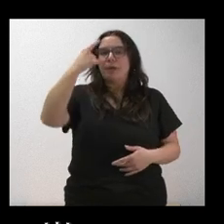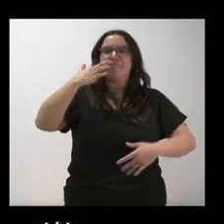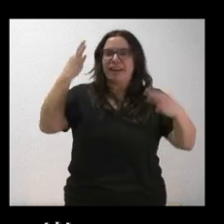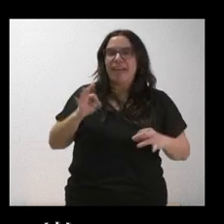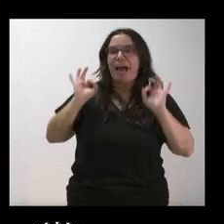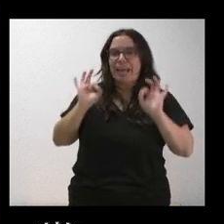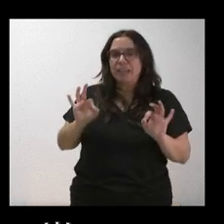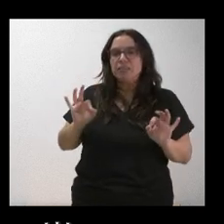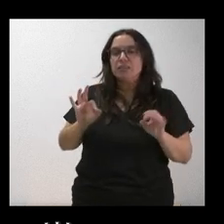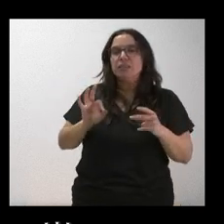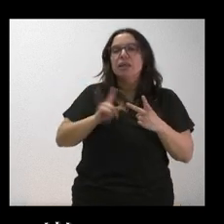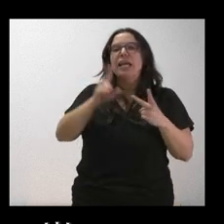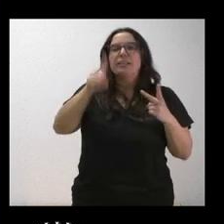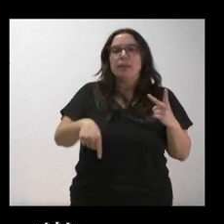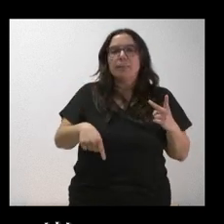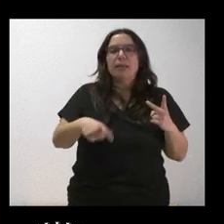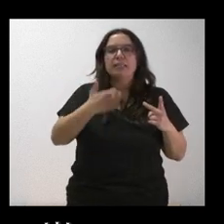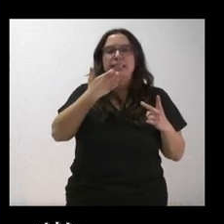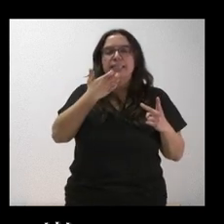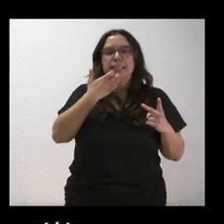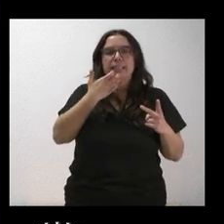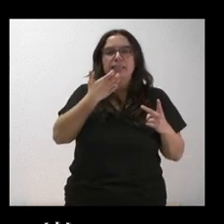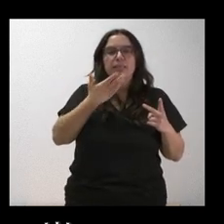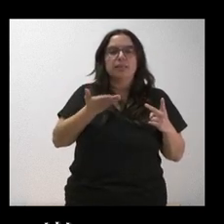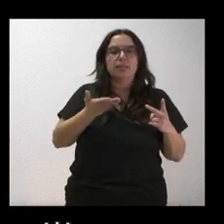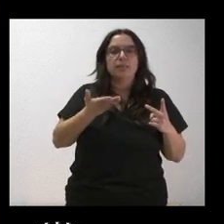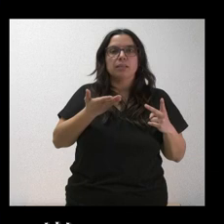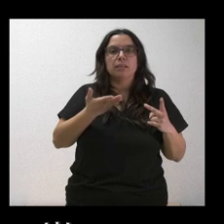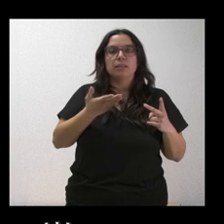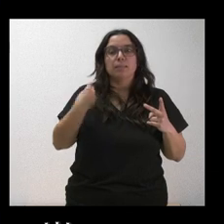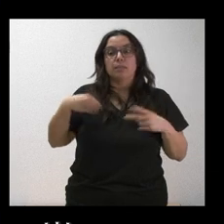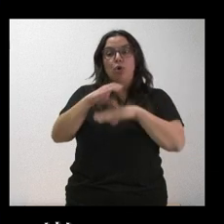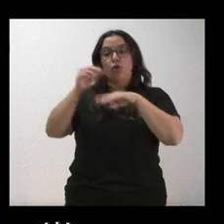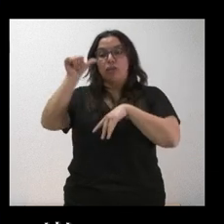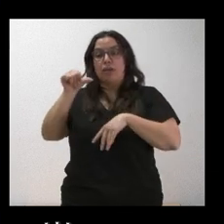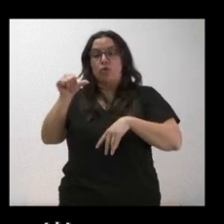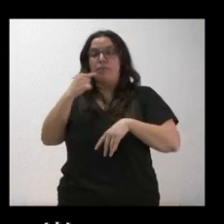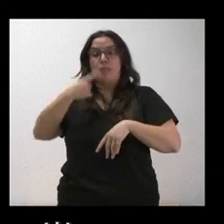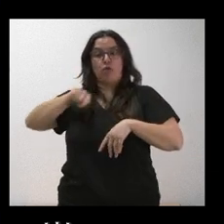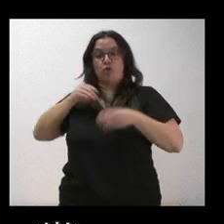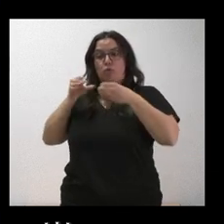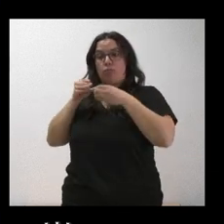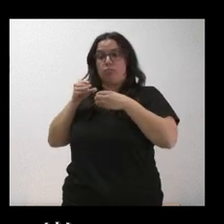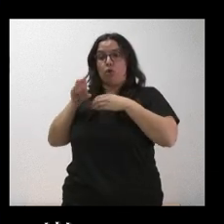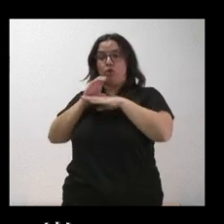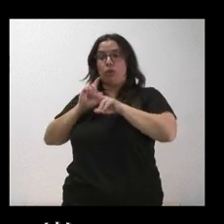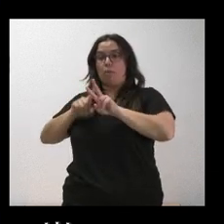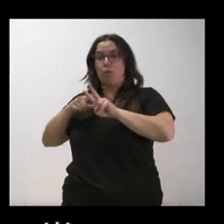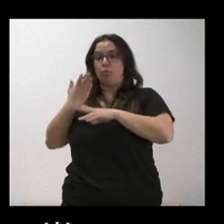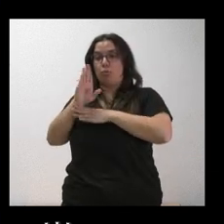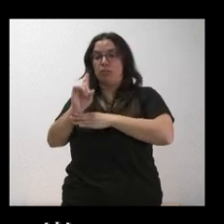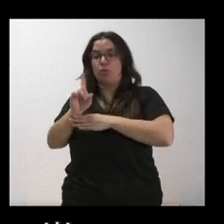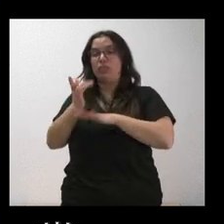y por otro lado Me gustaría saber si si con ese con esa afirmación que el consejero hizo entiende usted que ha podido